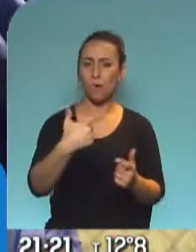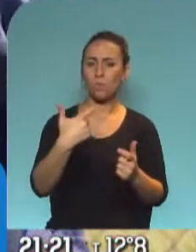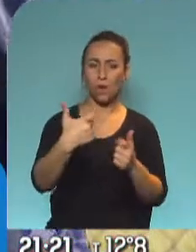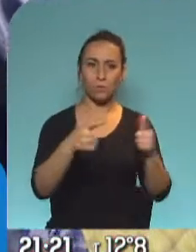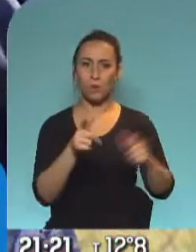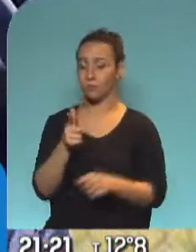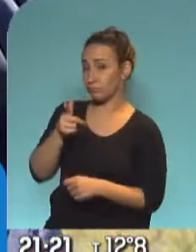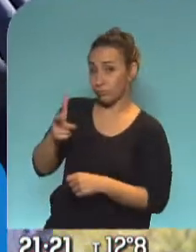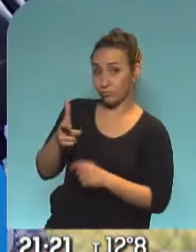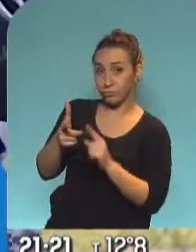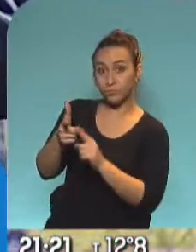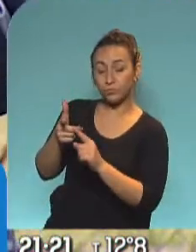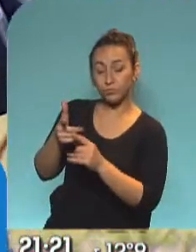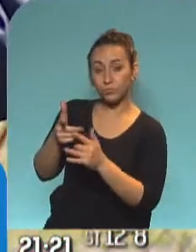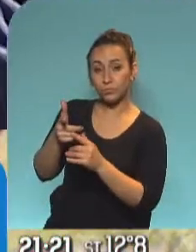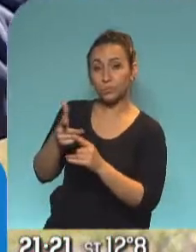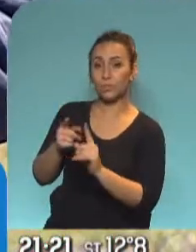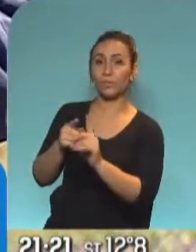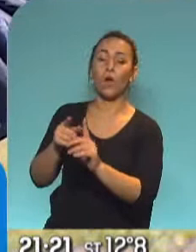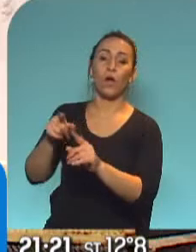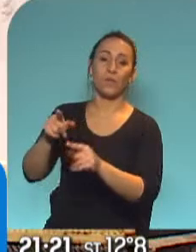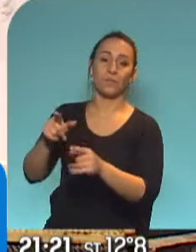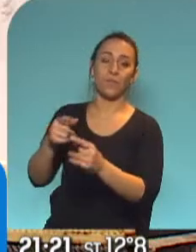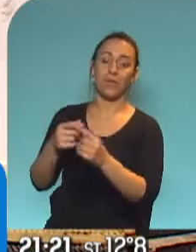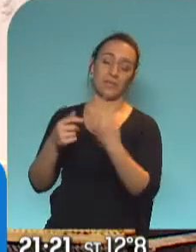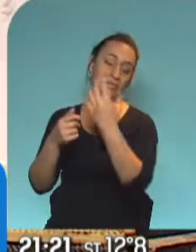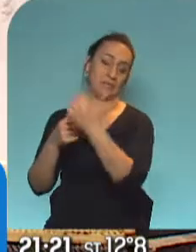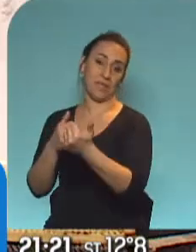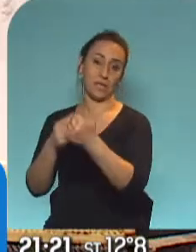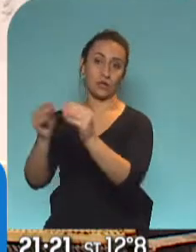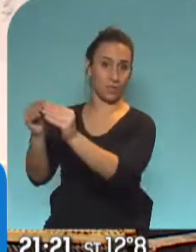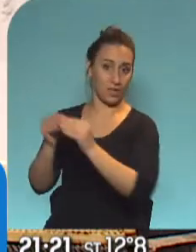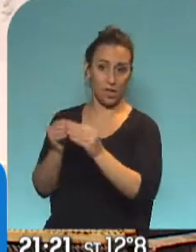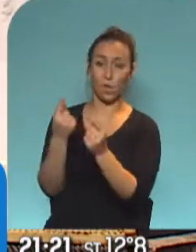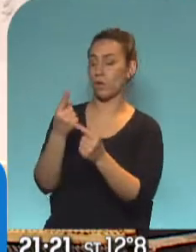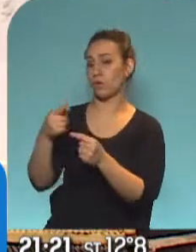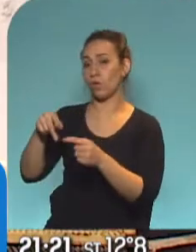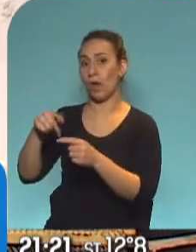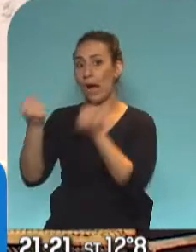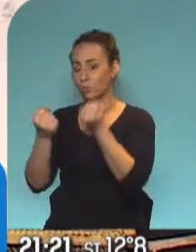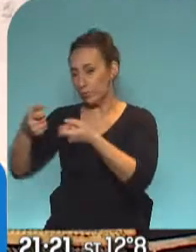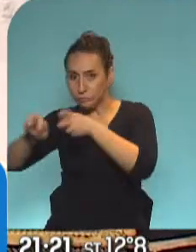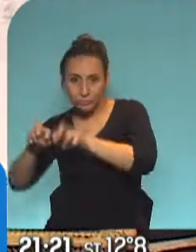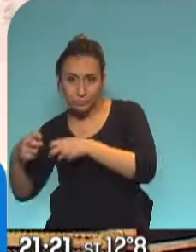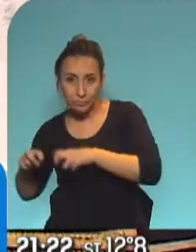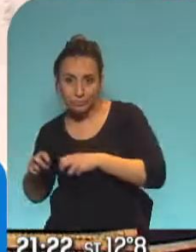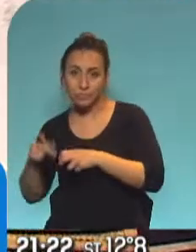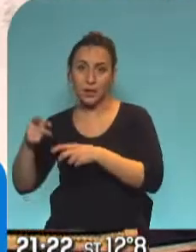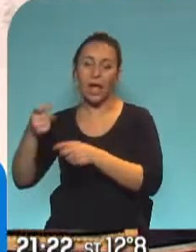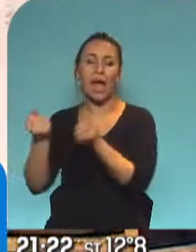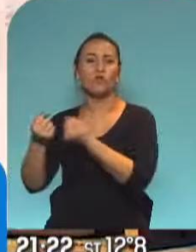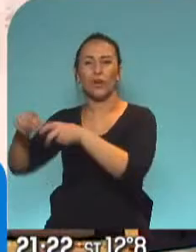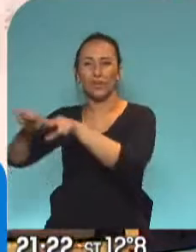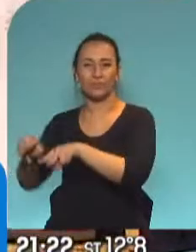de los parantes de uno de los 10 muchachos, porque se quedaron 6 en la puerta y los otros se fueron a recostar un rato en los autos. Lo despertó uno de los